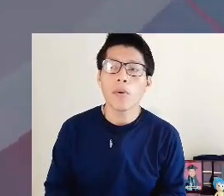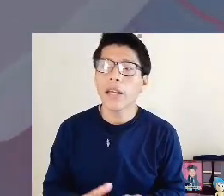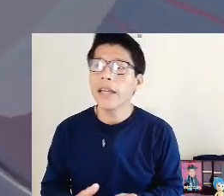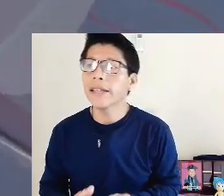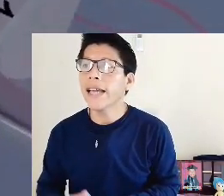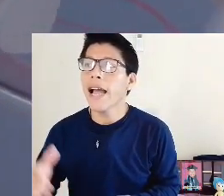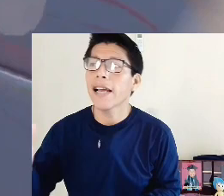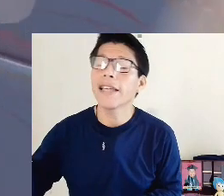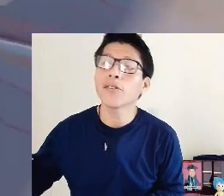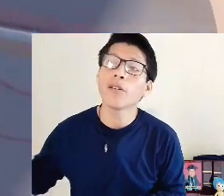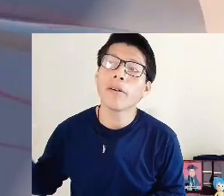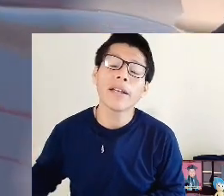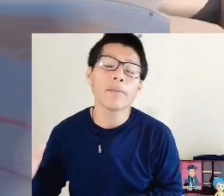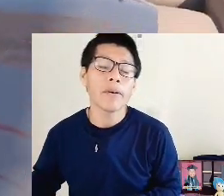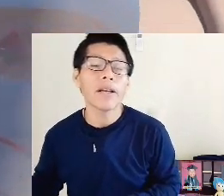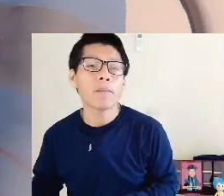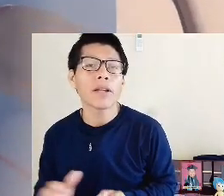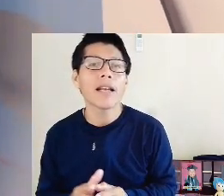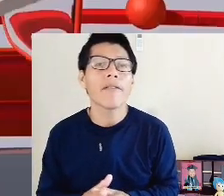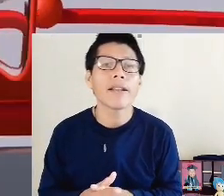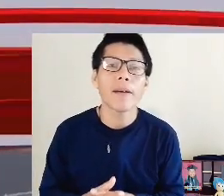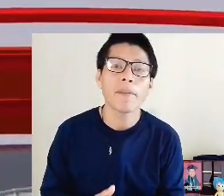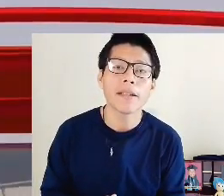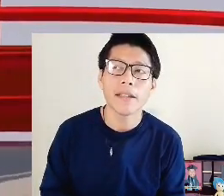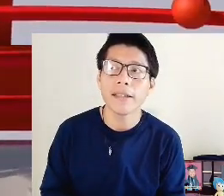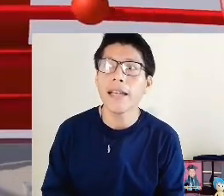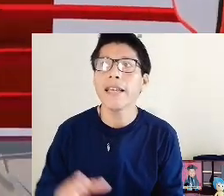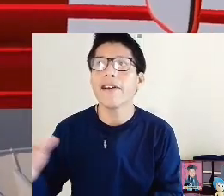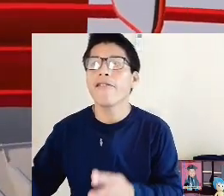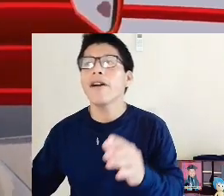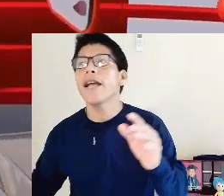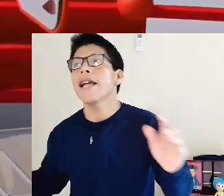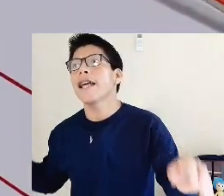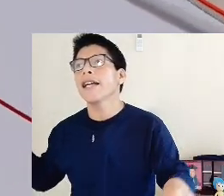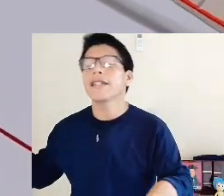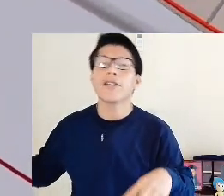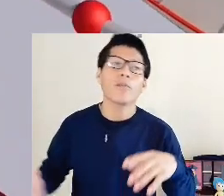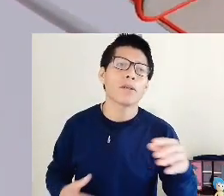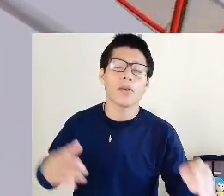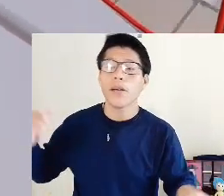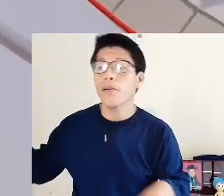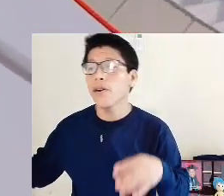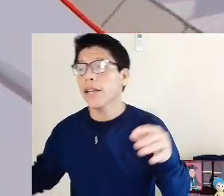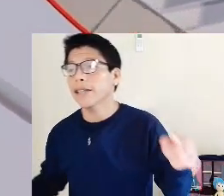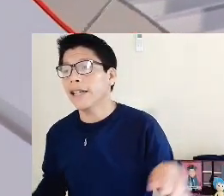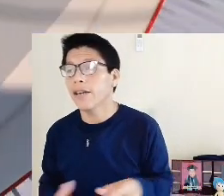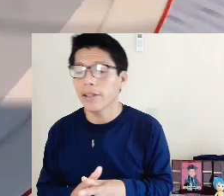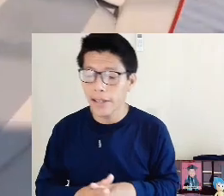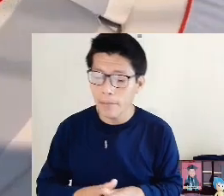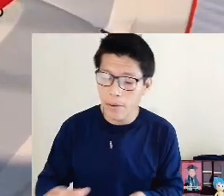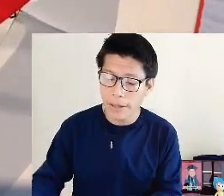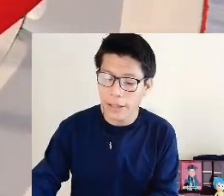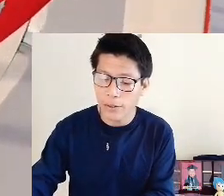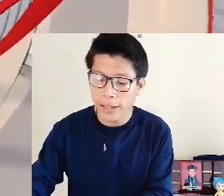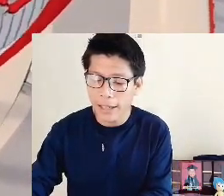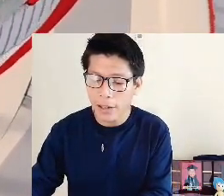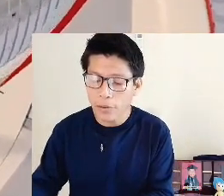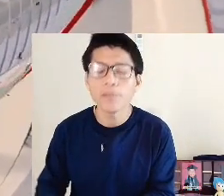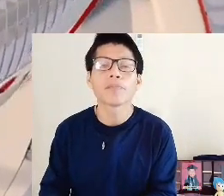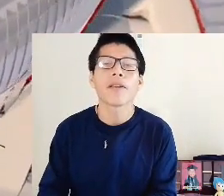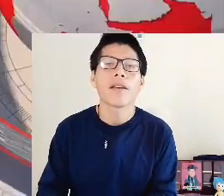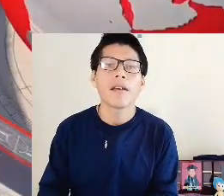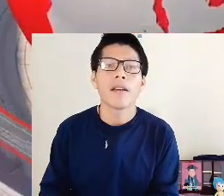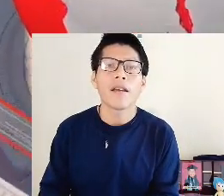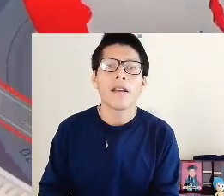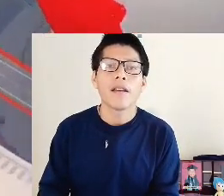porque ella decía aquí es donde me van me van a poner la banda presidencial y afuera que sí López Obrador que sí haciendo